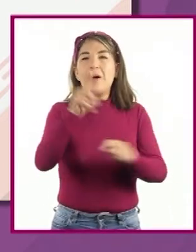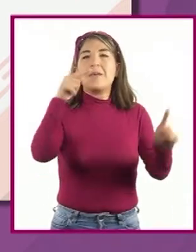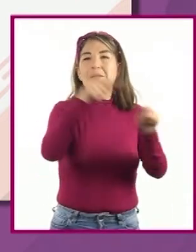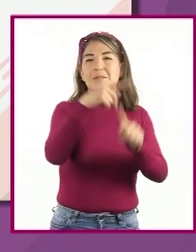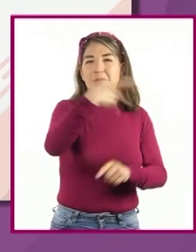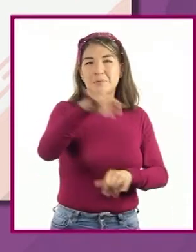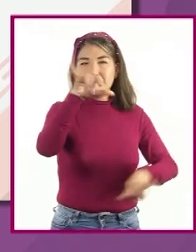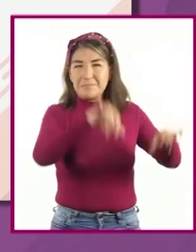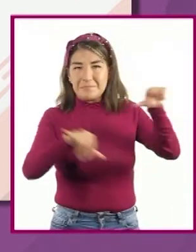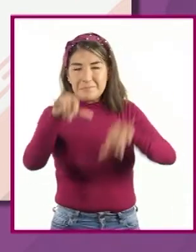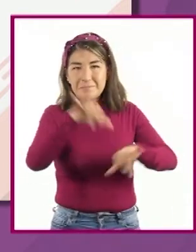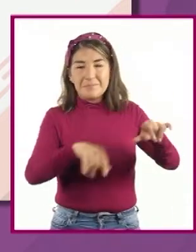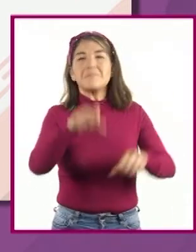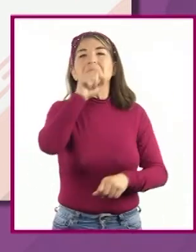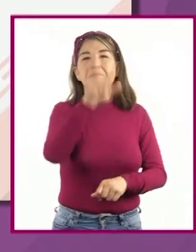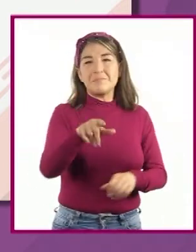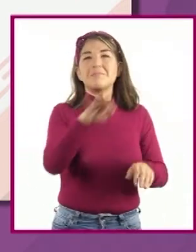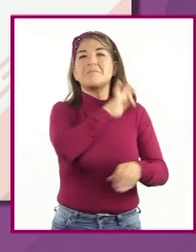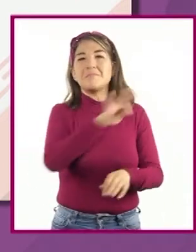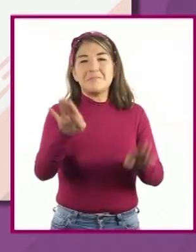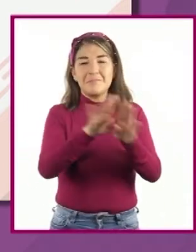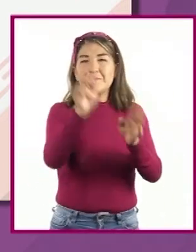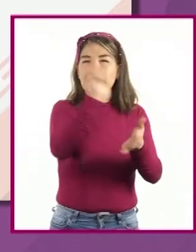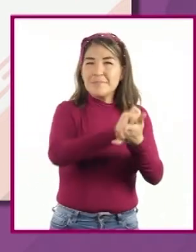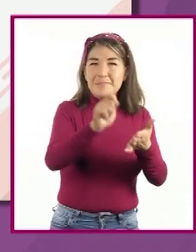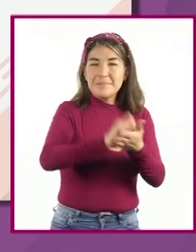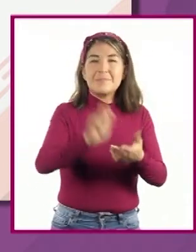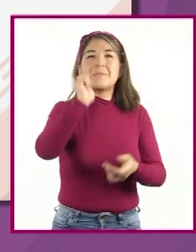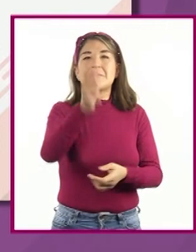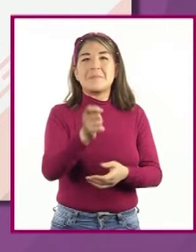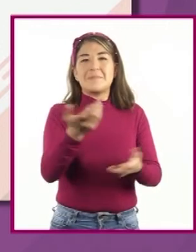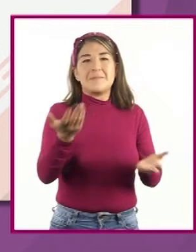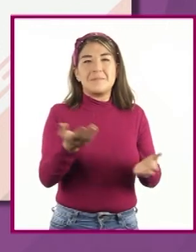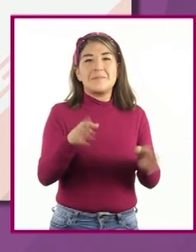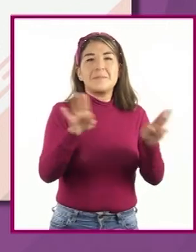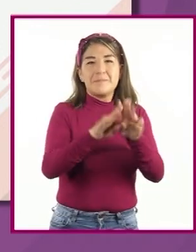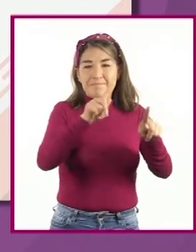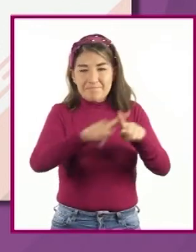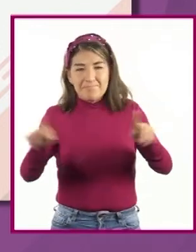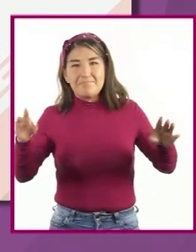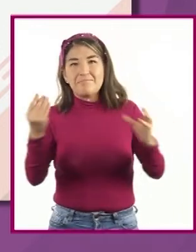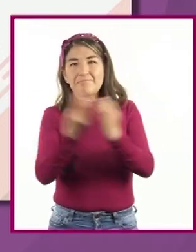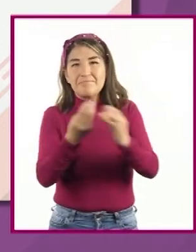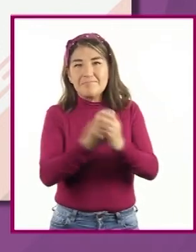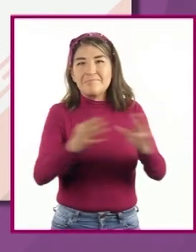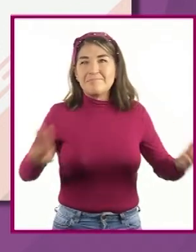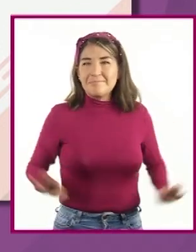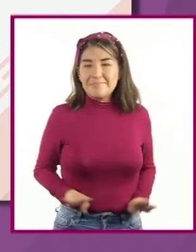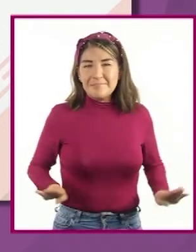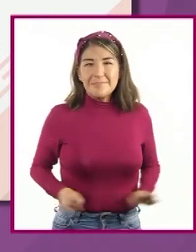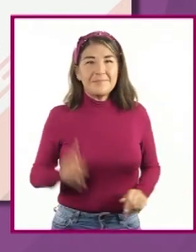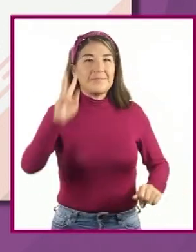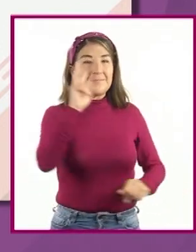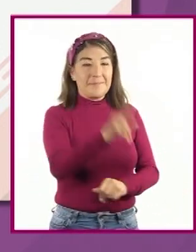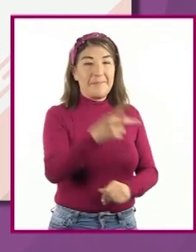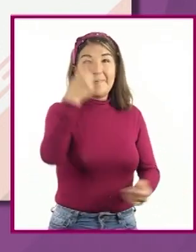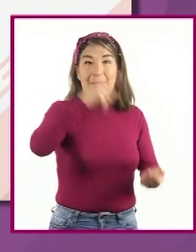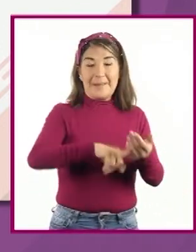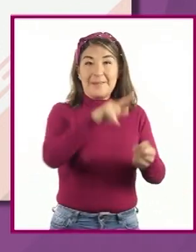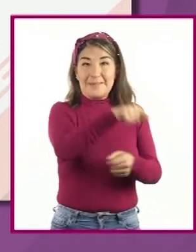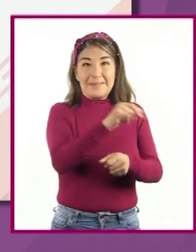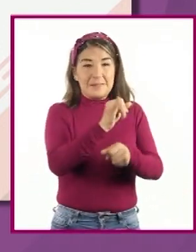experimento. También permiten registrar los fenómenos o particularidades que observa el